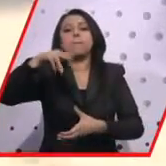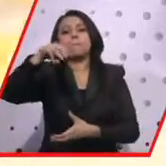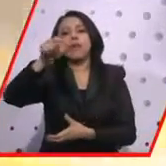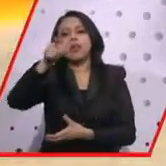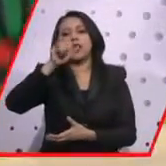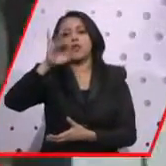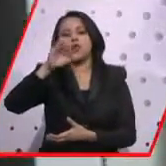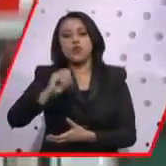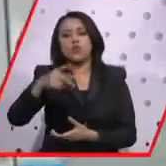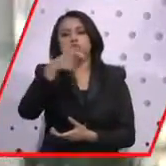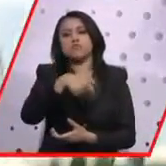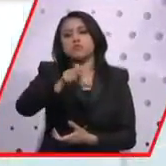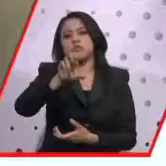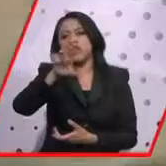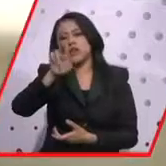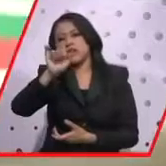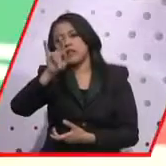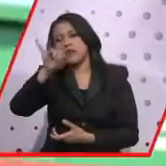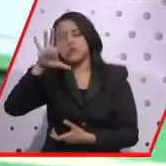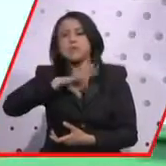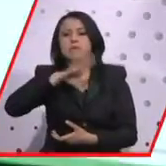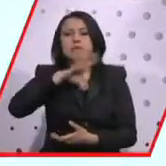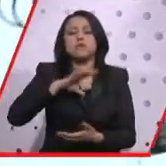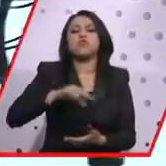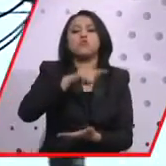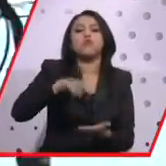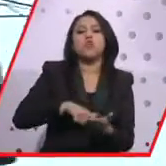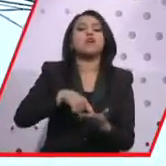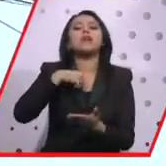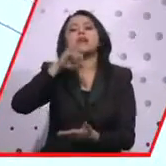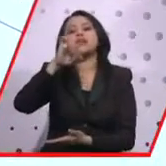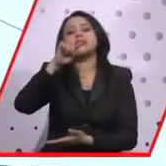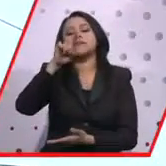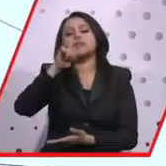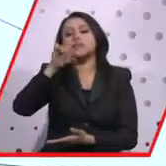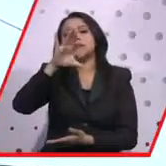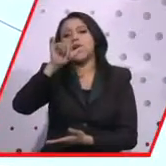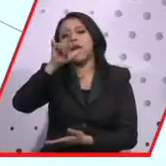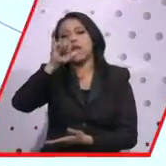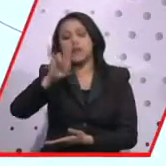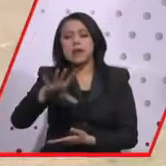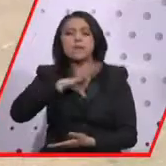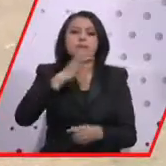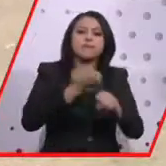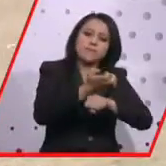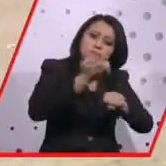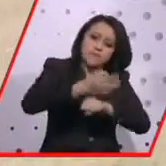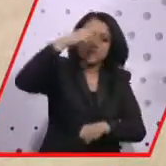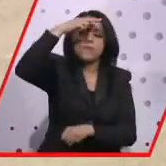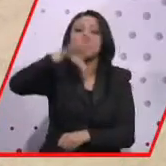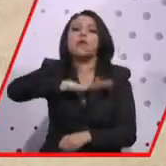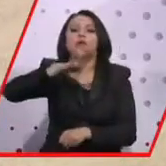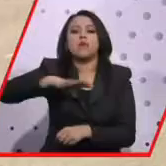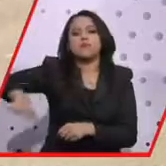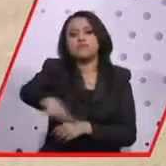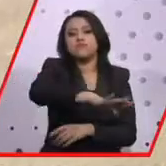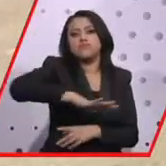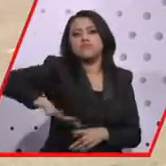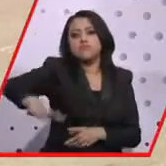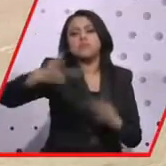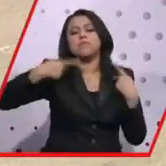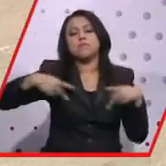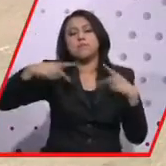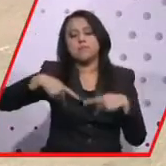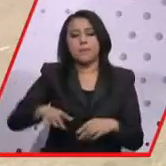a la altura de la colonia San Isidro, en Cuautitlán Izcalli, uno de los municipios del Estado de México que forman parte de la zona